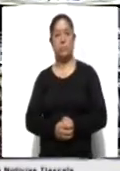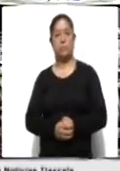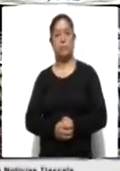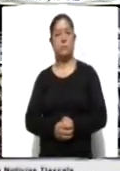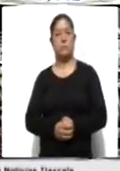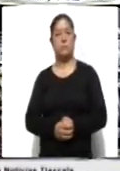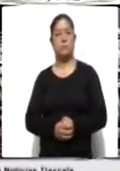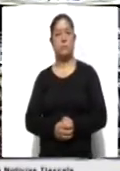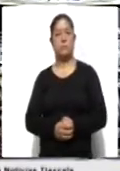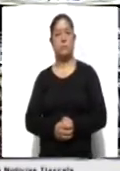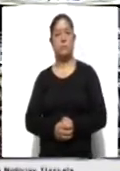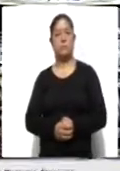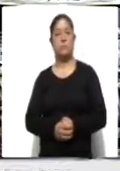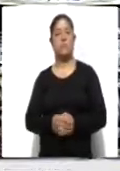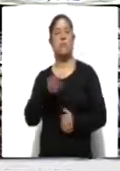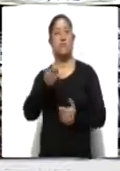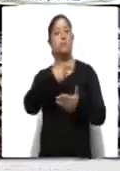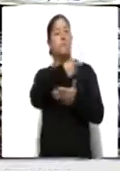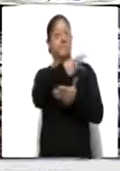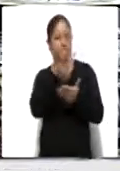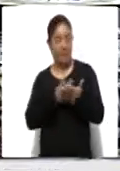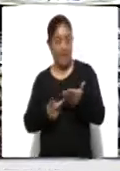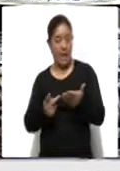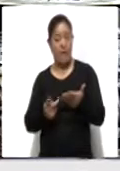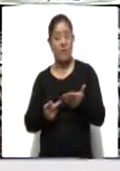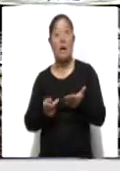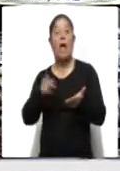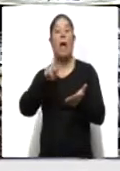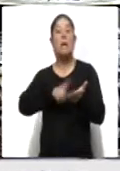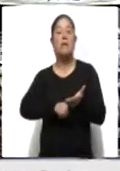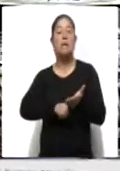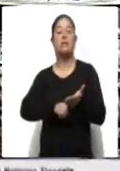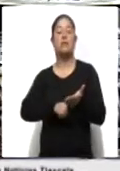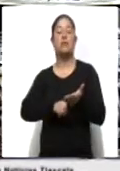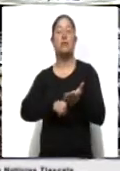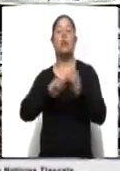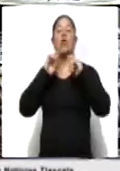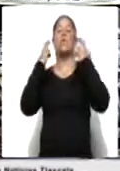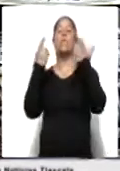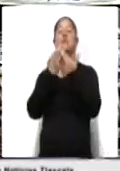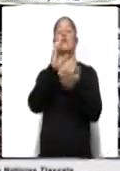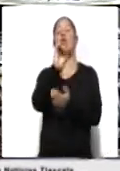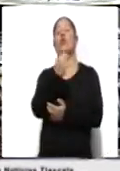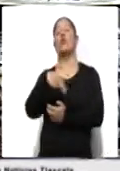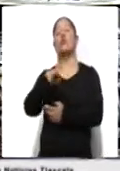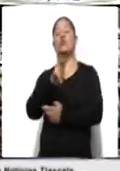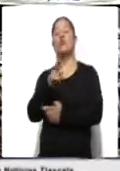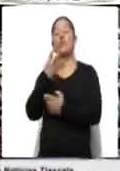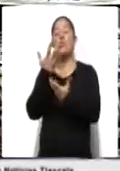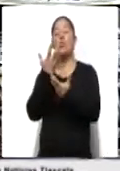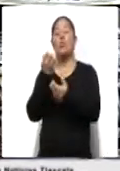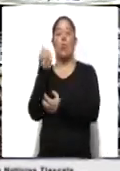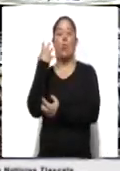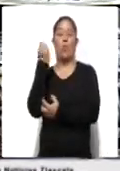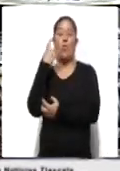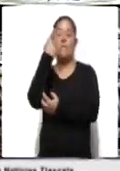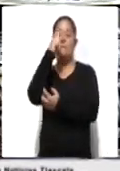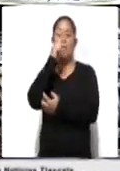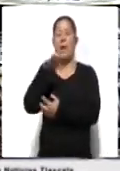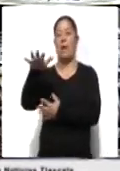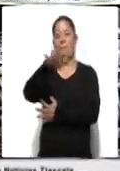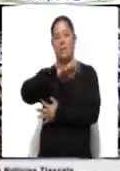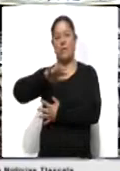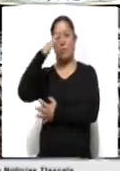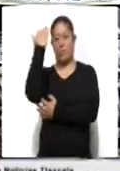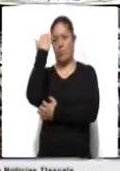que es el plan de acción que se da en la Convención de las Naciones Unidas para el Medio Ambiente y